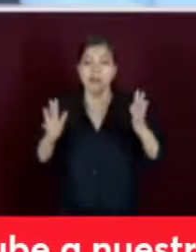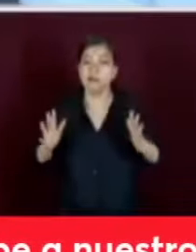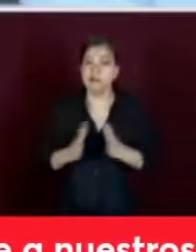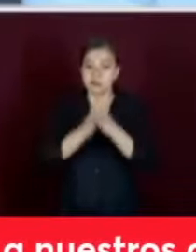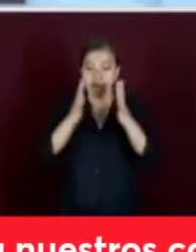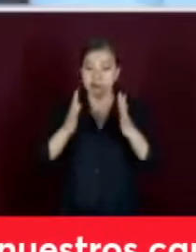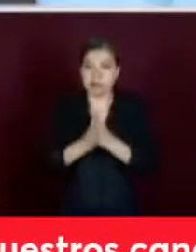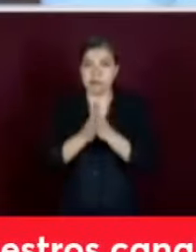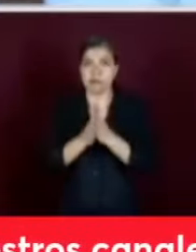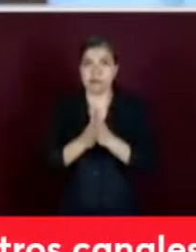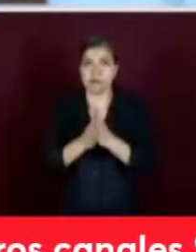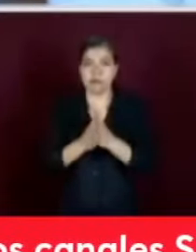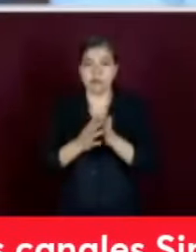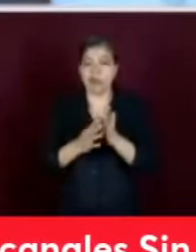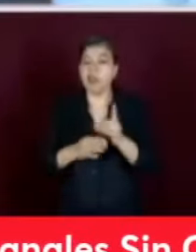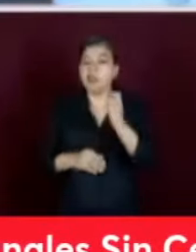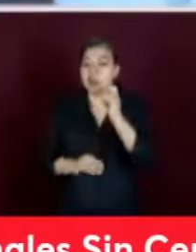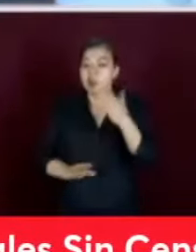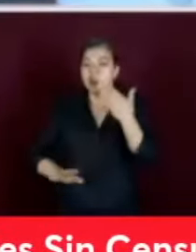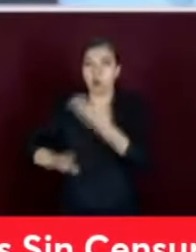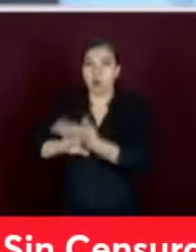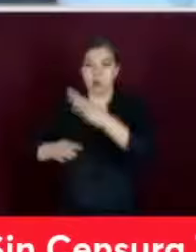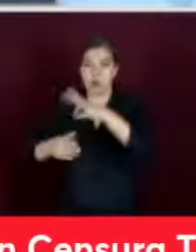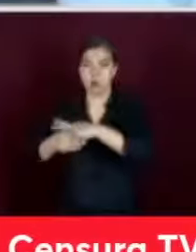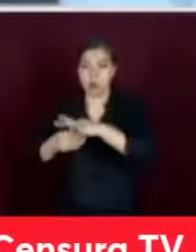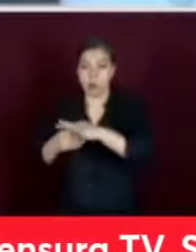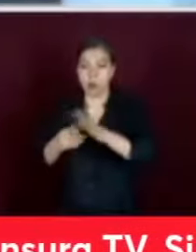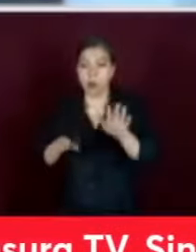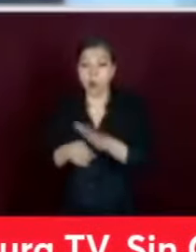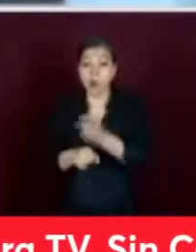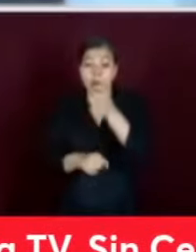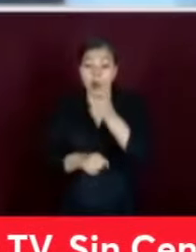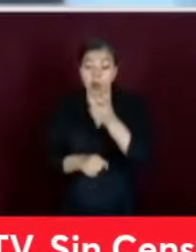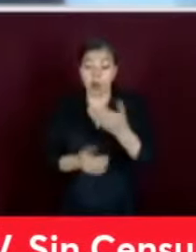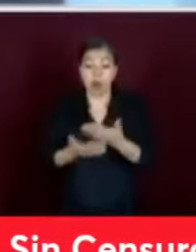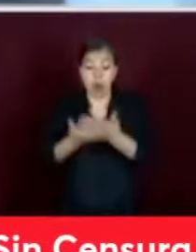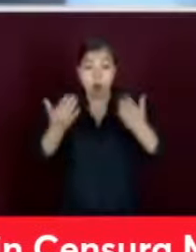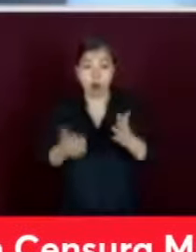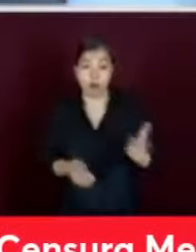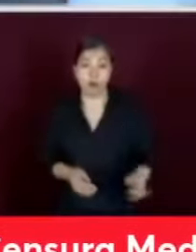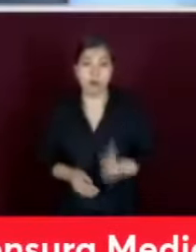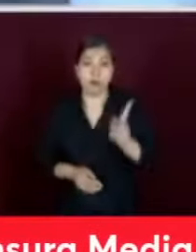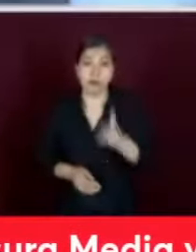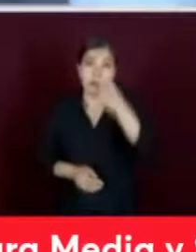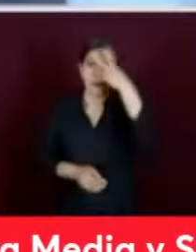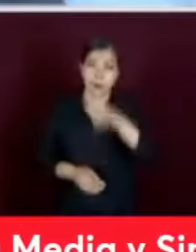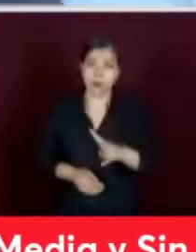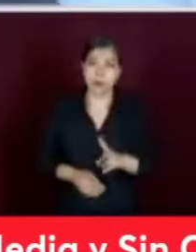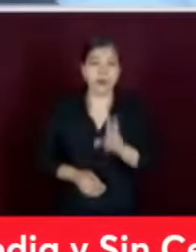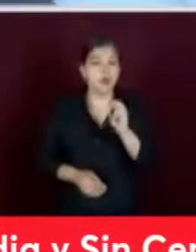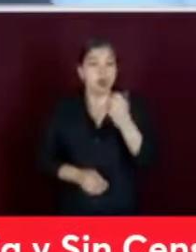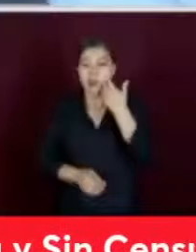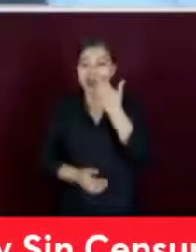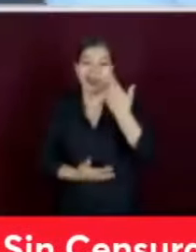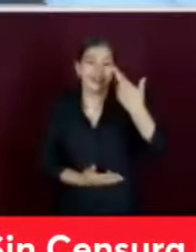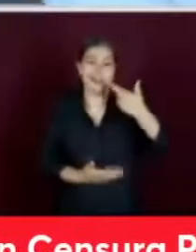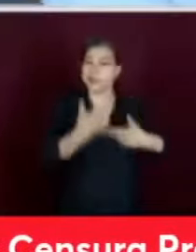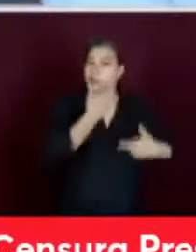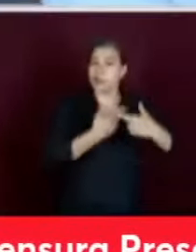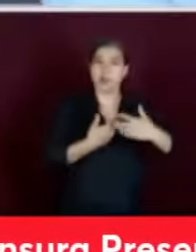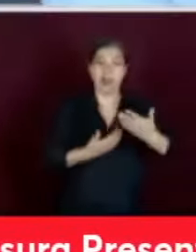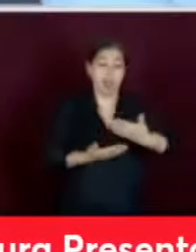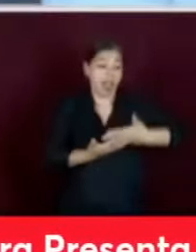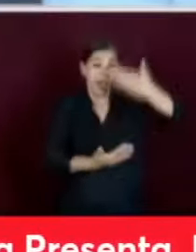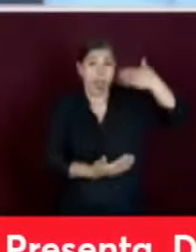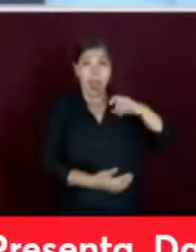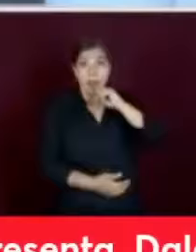y compra del voto. Por eso el pueblo de México no quiere regresar al